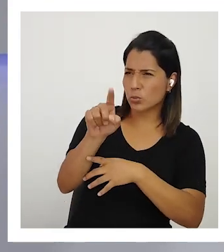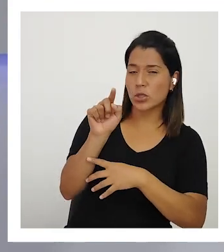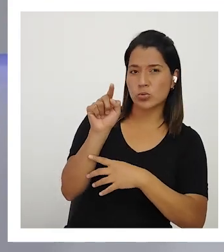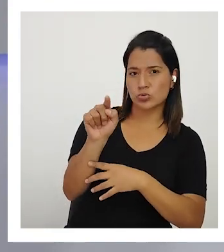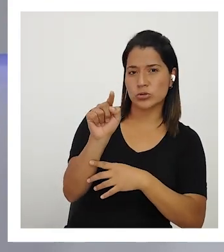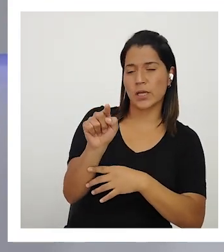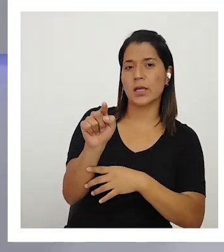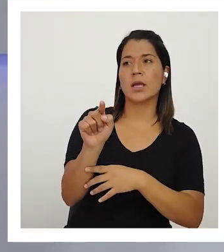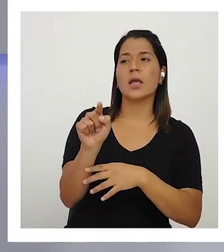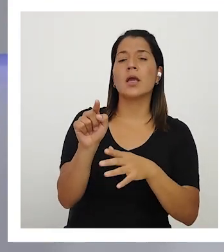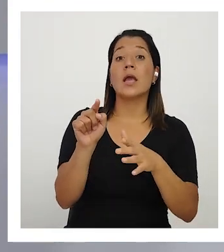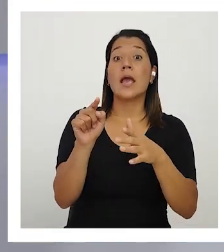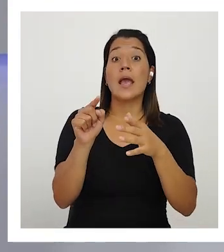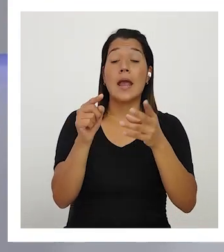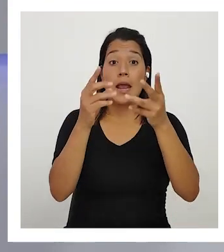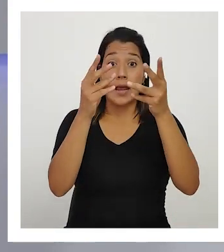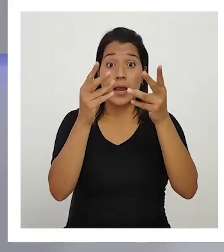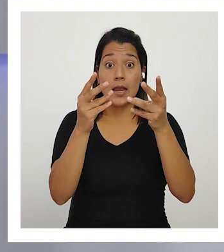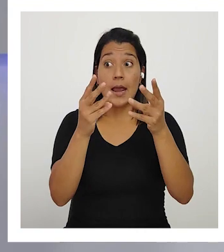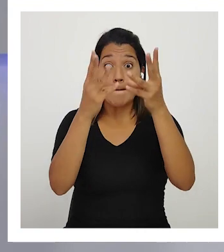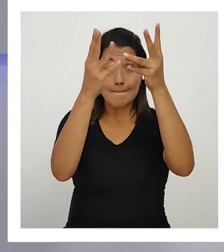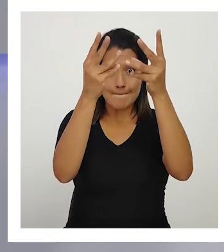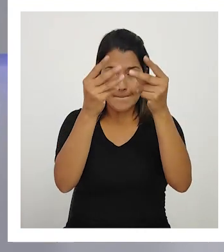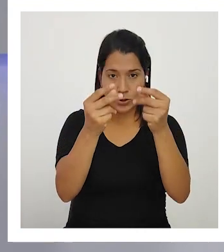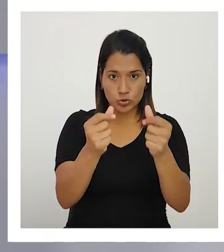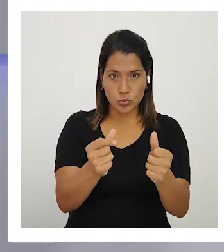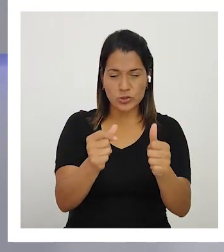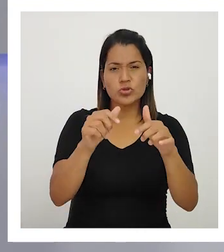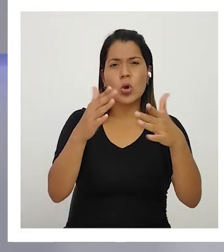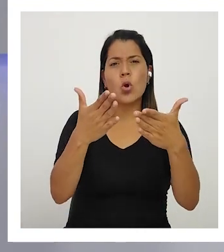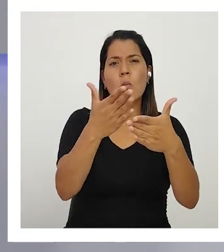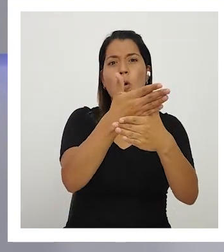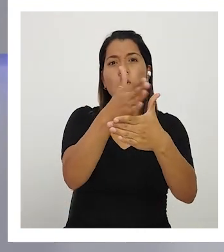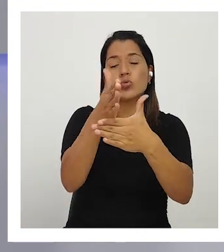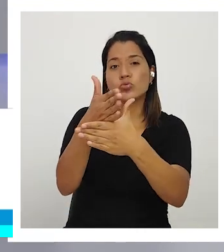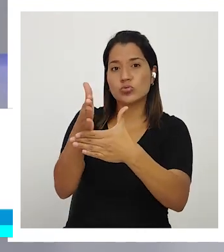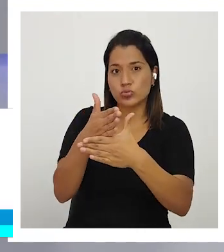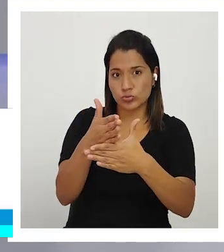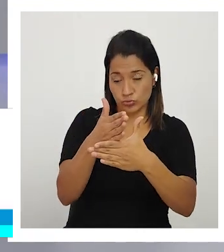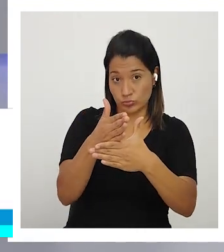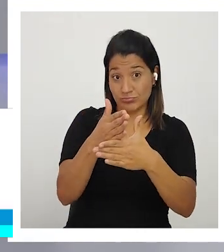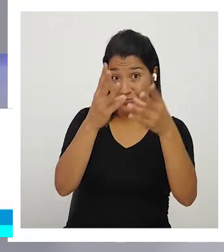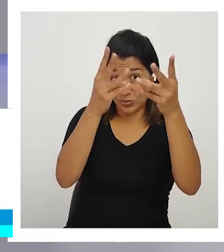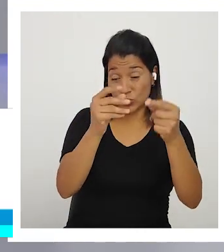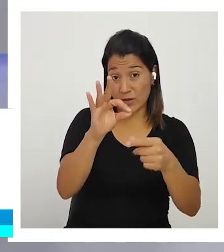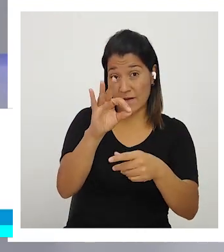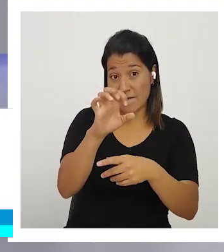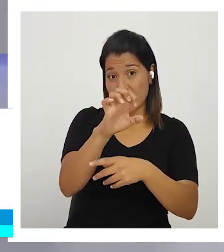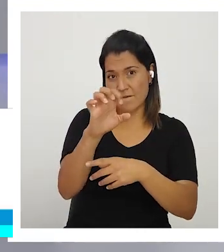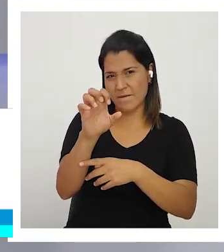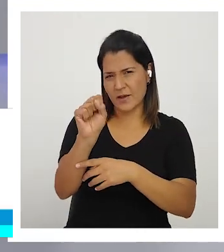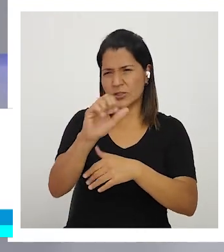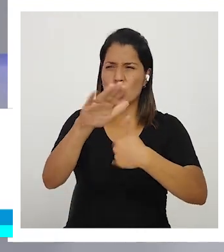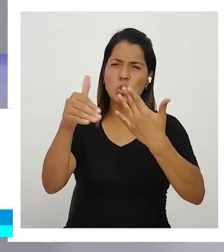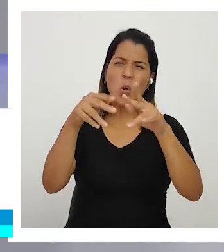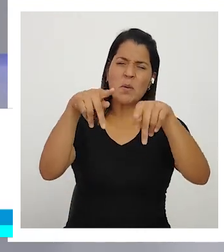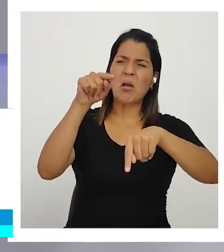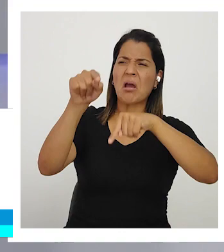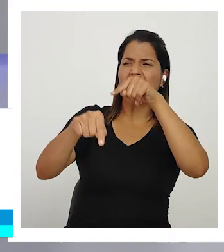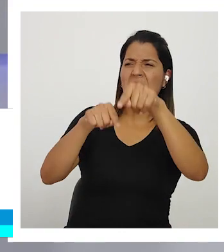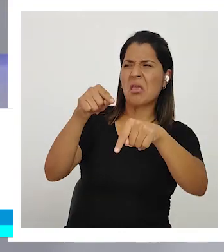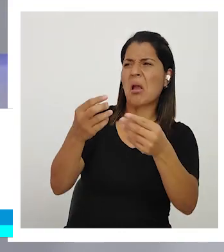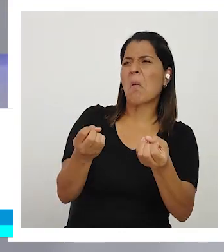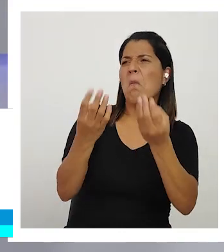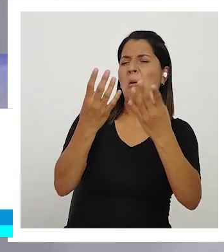se distribuyen estos recursos del FES. Para nadie es un secreto, don Emanuel, que la gente critica, dice es mucha plata, las universidades